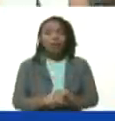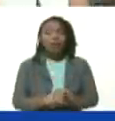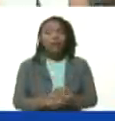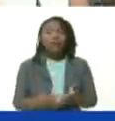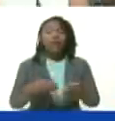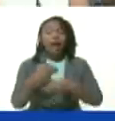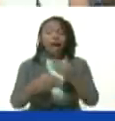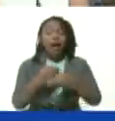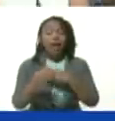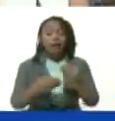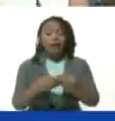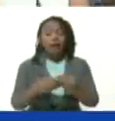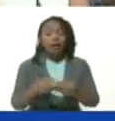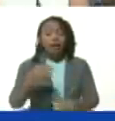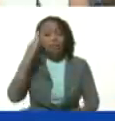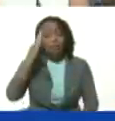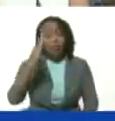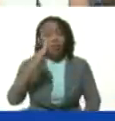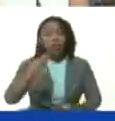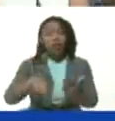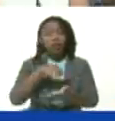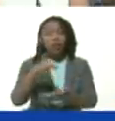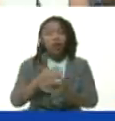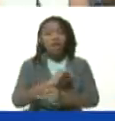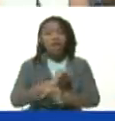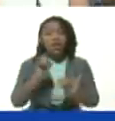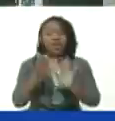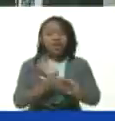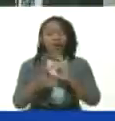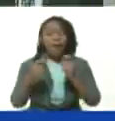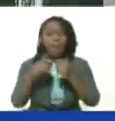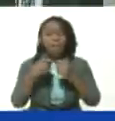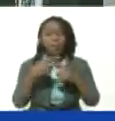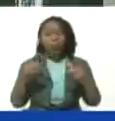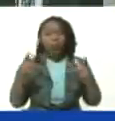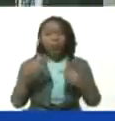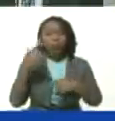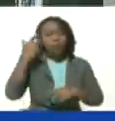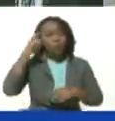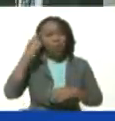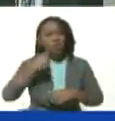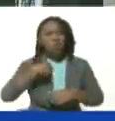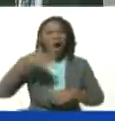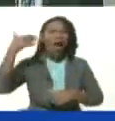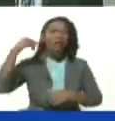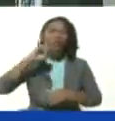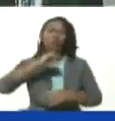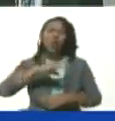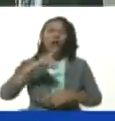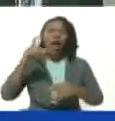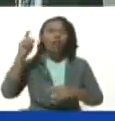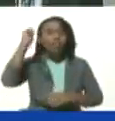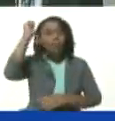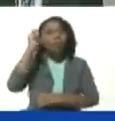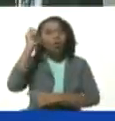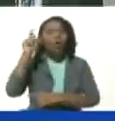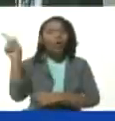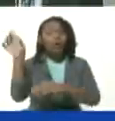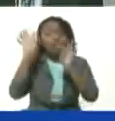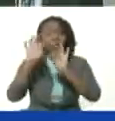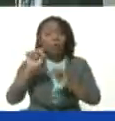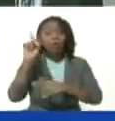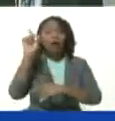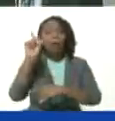al Ejecutivo Nacional a los fines de su promulgación. Me recordé cuando yo era diputado. Me tocó esa fase